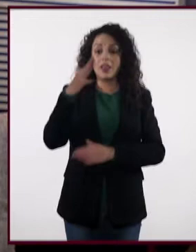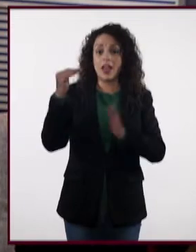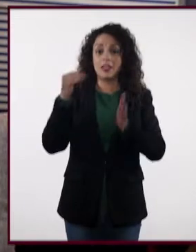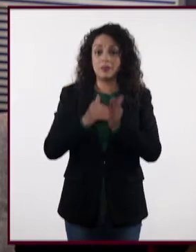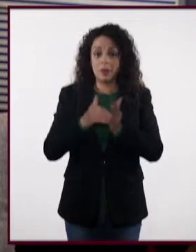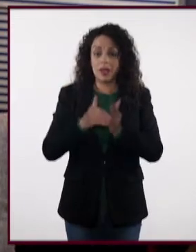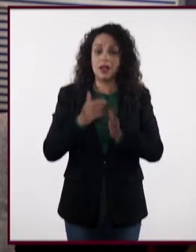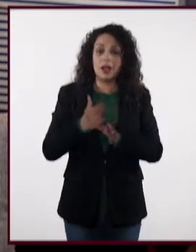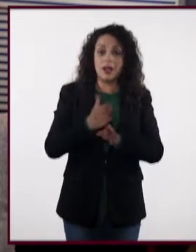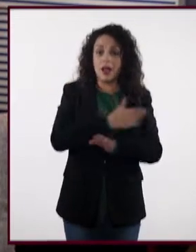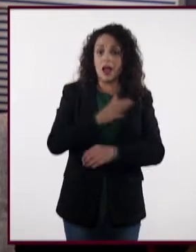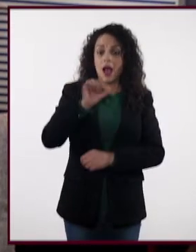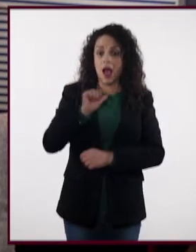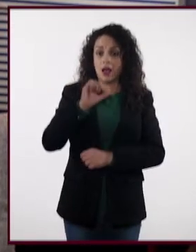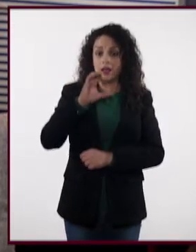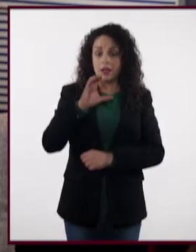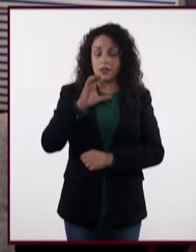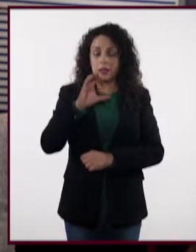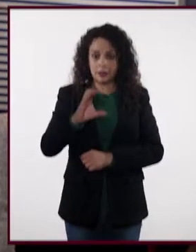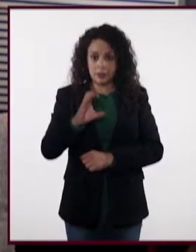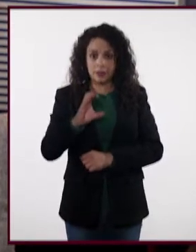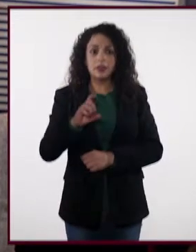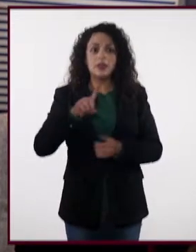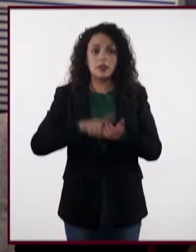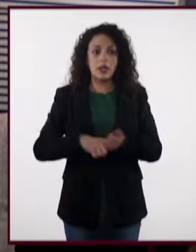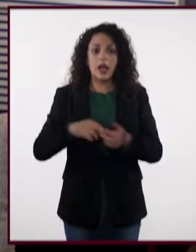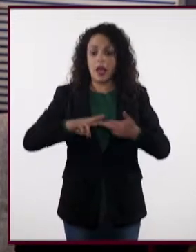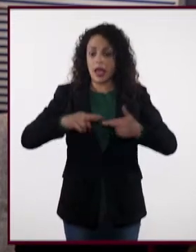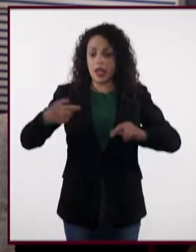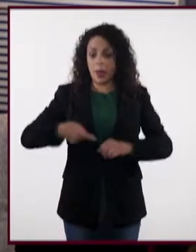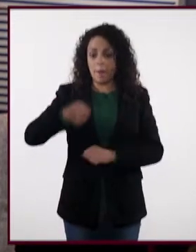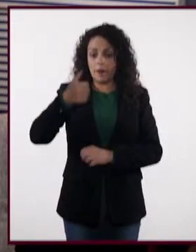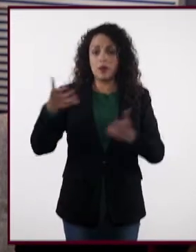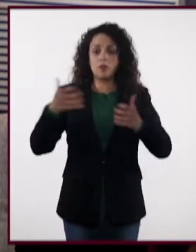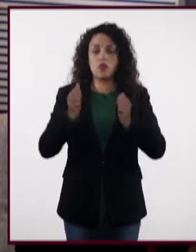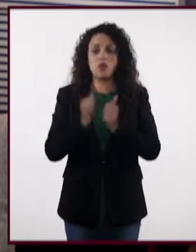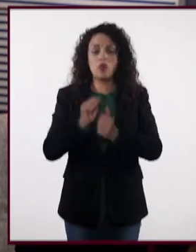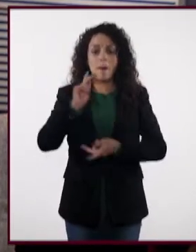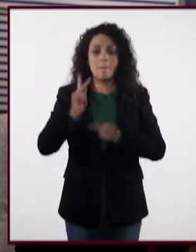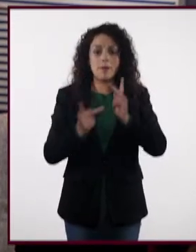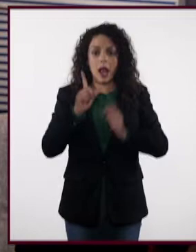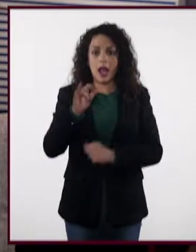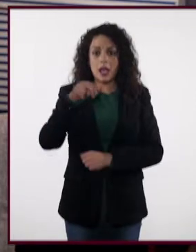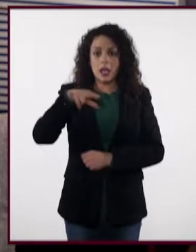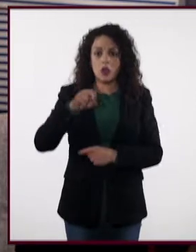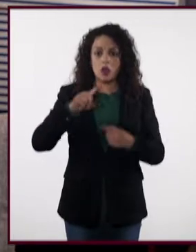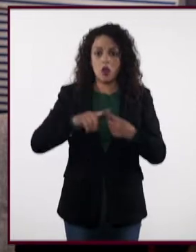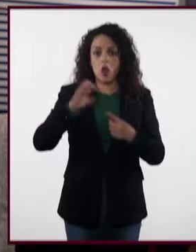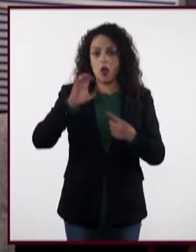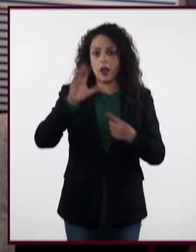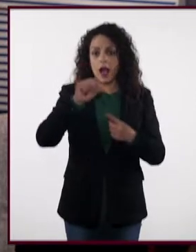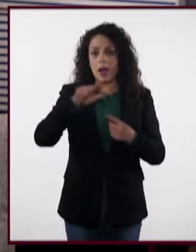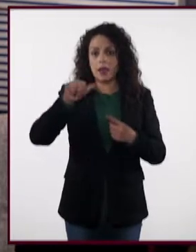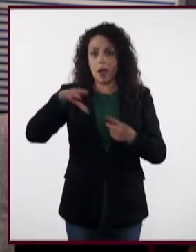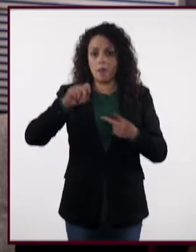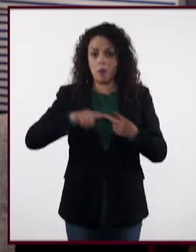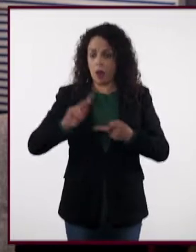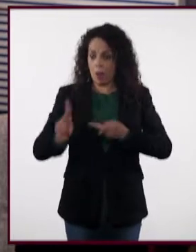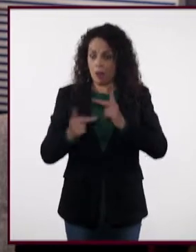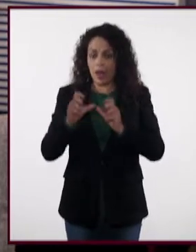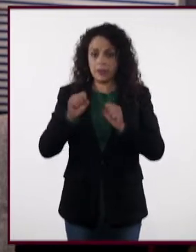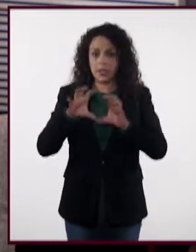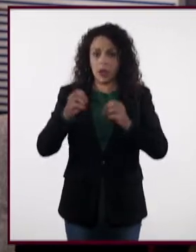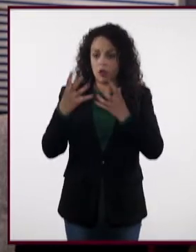la técnica del hilado. Los primeros hilos procesados se hicieron de plantas como el lino o el cáñamo. Las plantas se secaban,